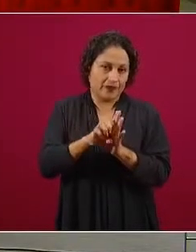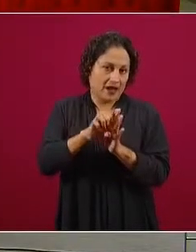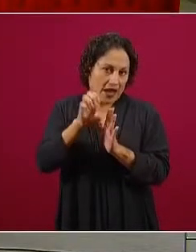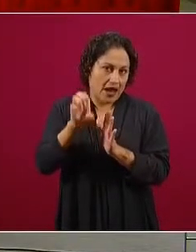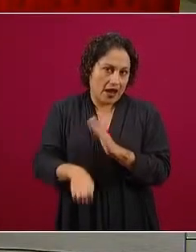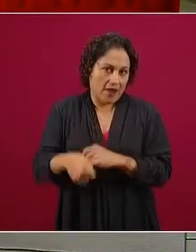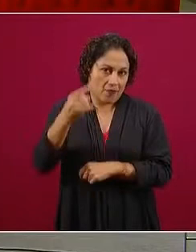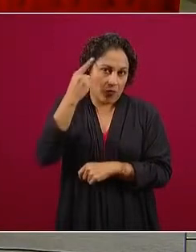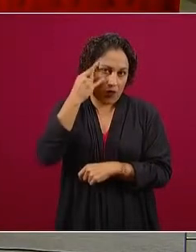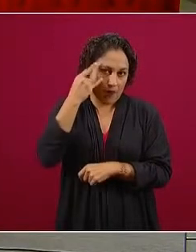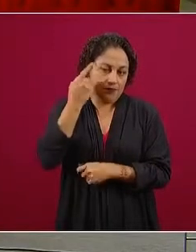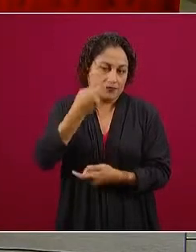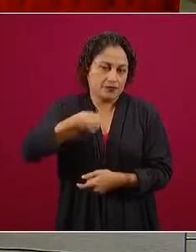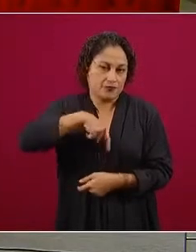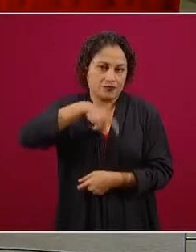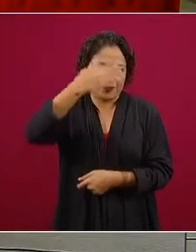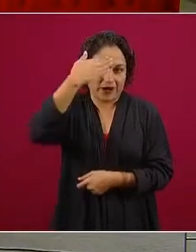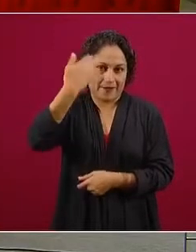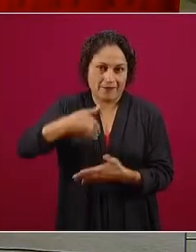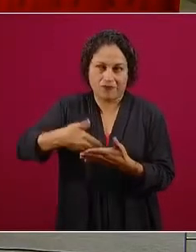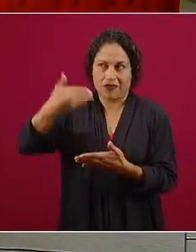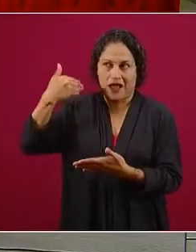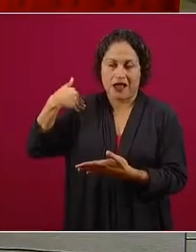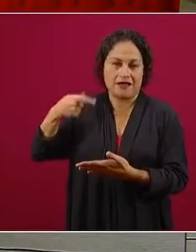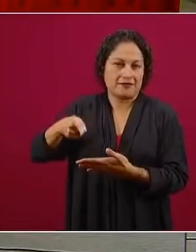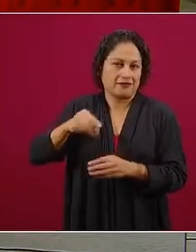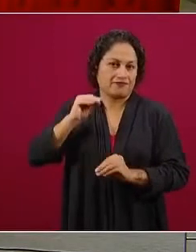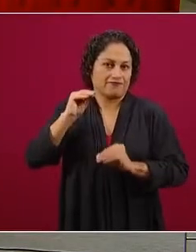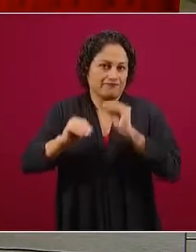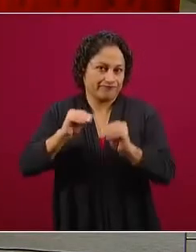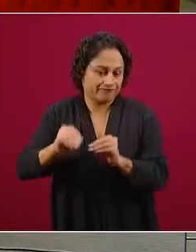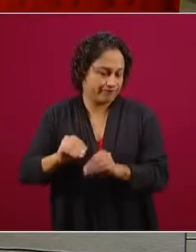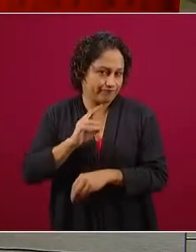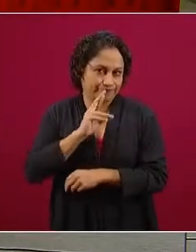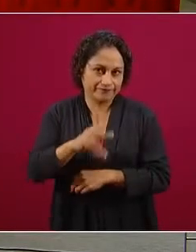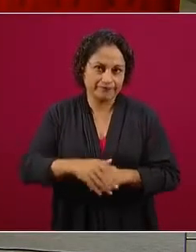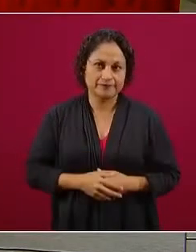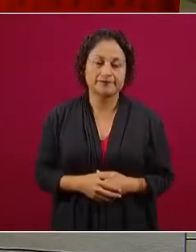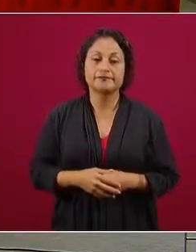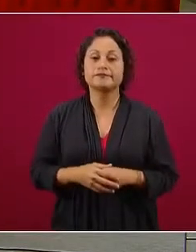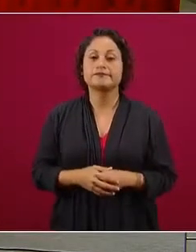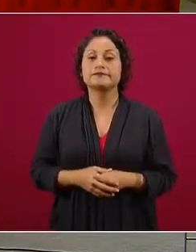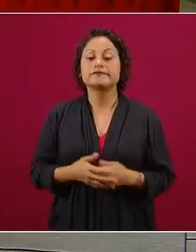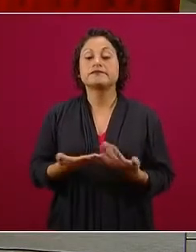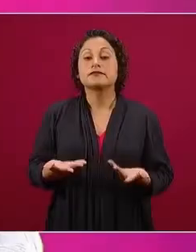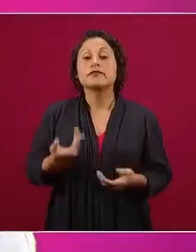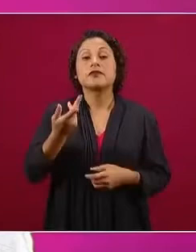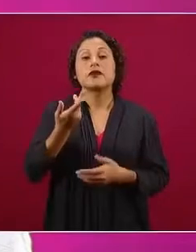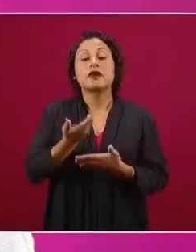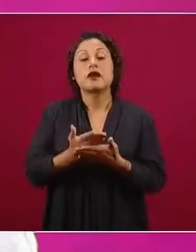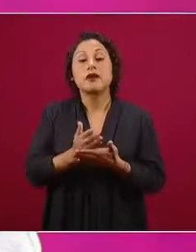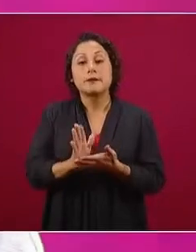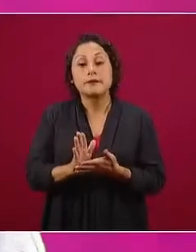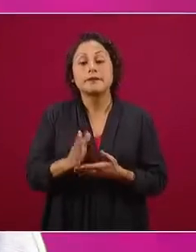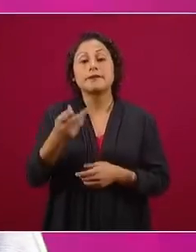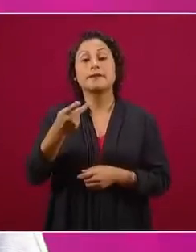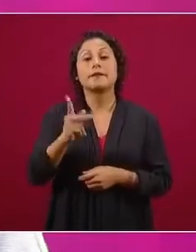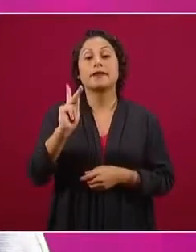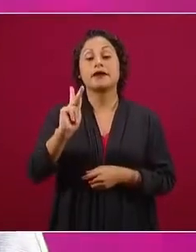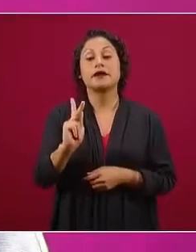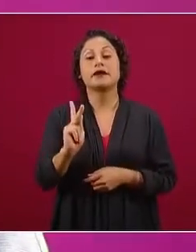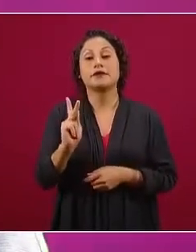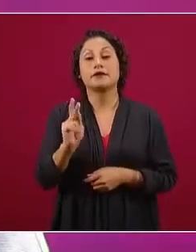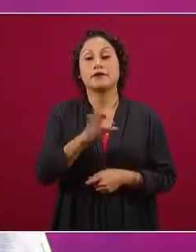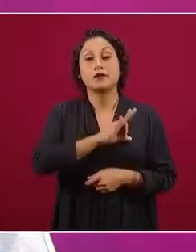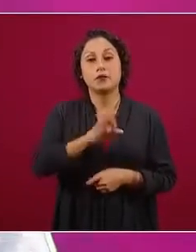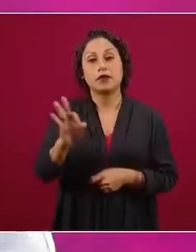que Campeche lo tenga. Ahora, puede ocurrir que la percepción individual de